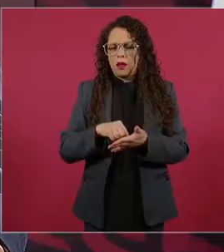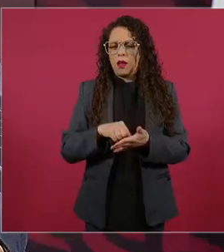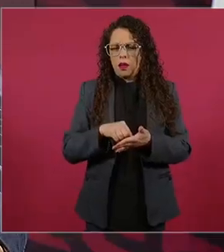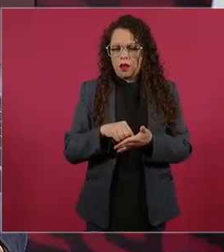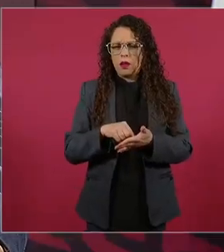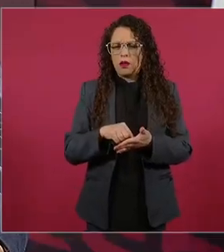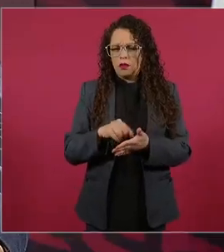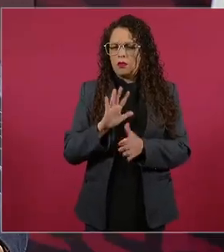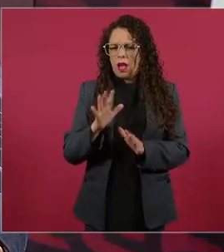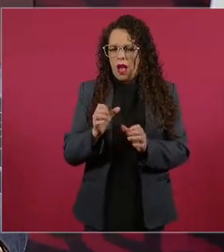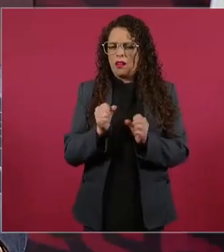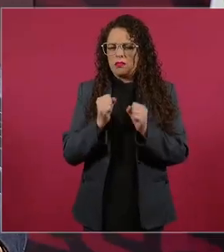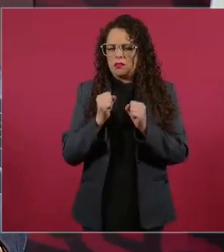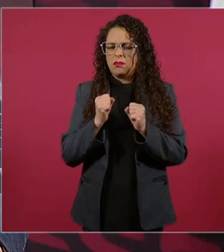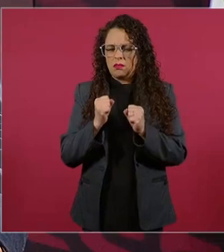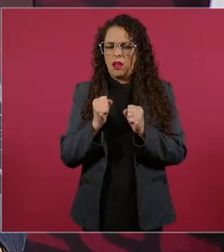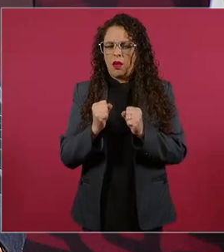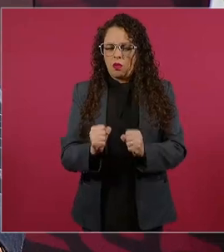cuando